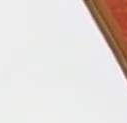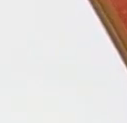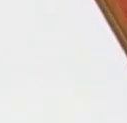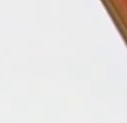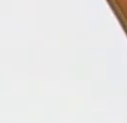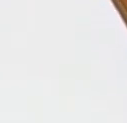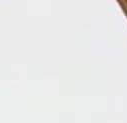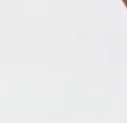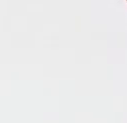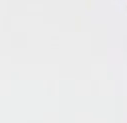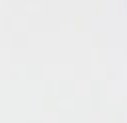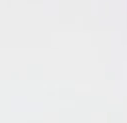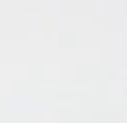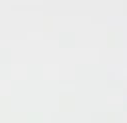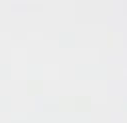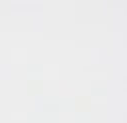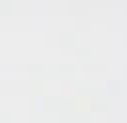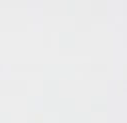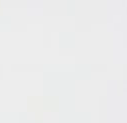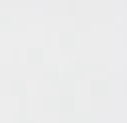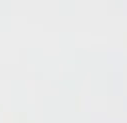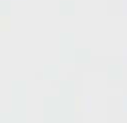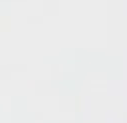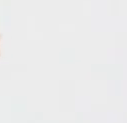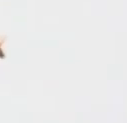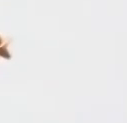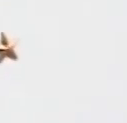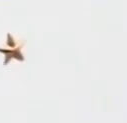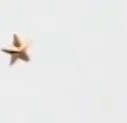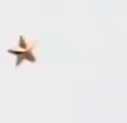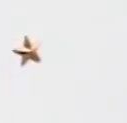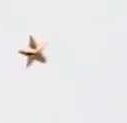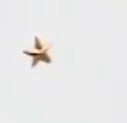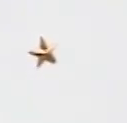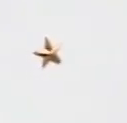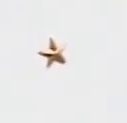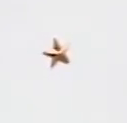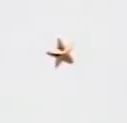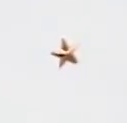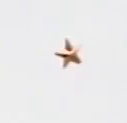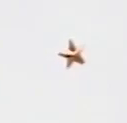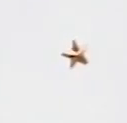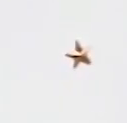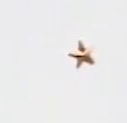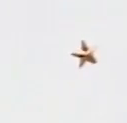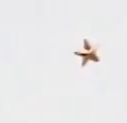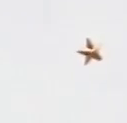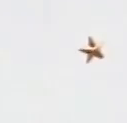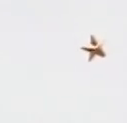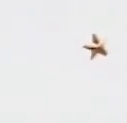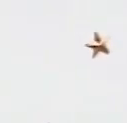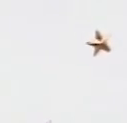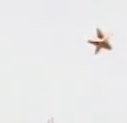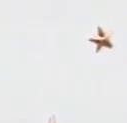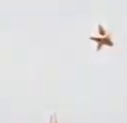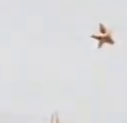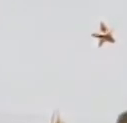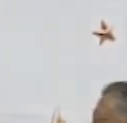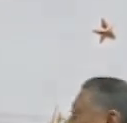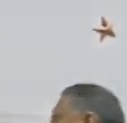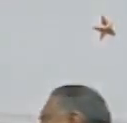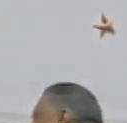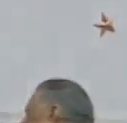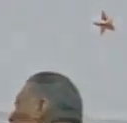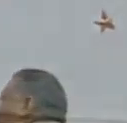implementadas anteriormente por el presidente, el comandante eterno Hugo Rafael Chávez Frías, quien desde el momento de su llegada a la Revolución Bolivariana